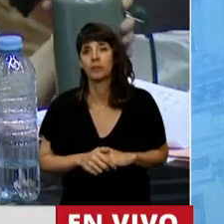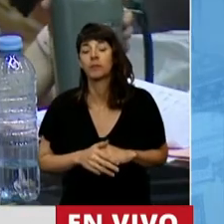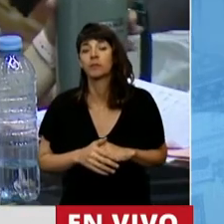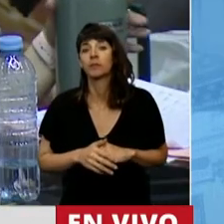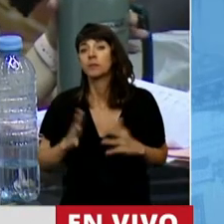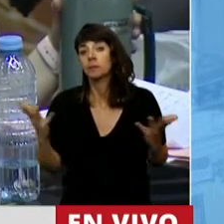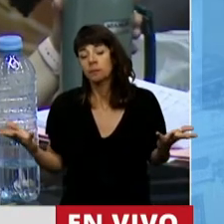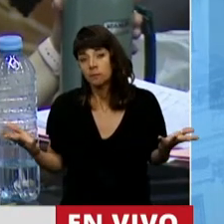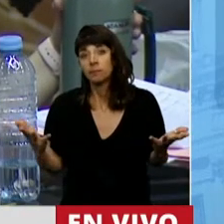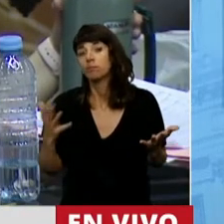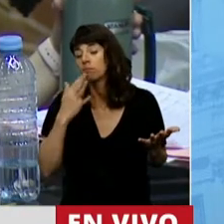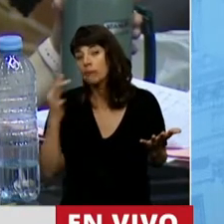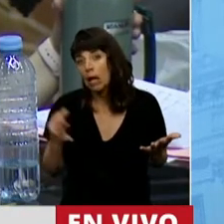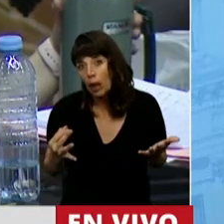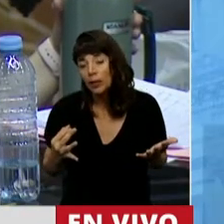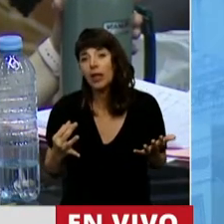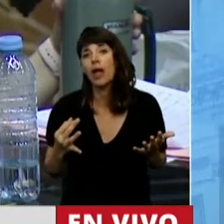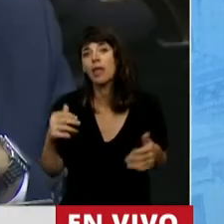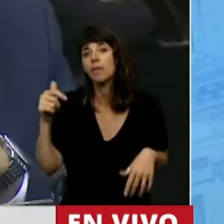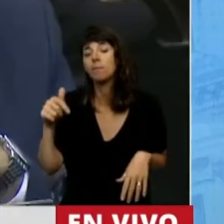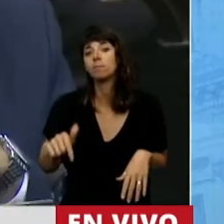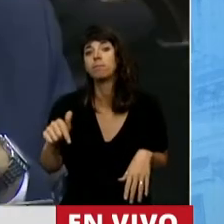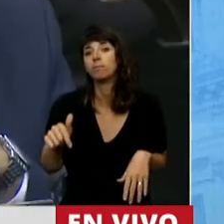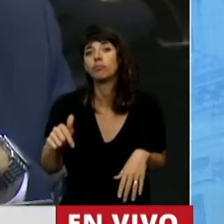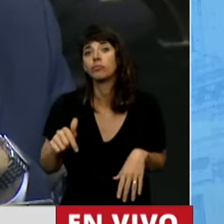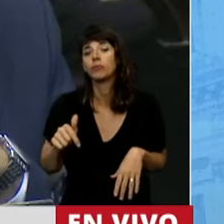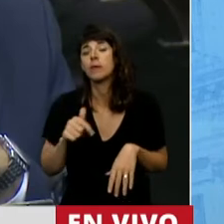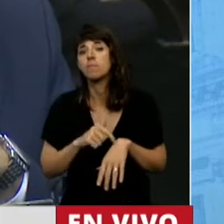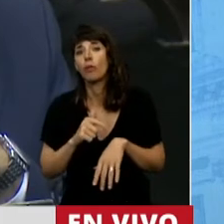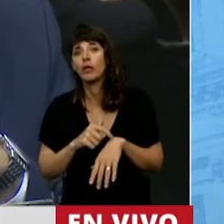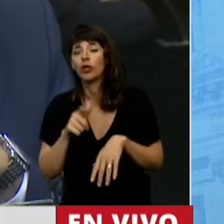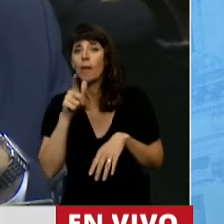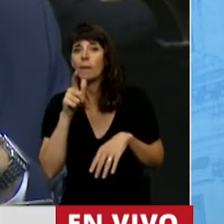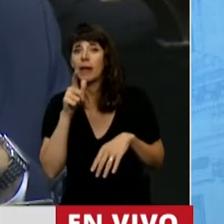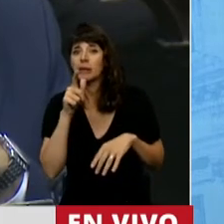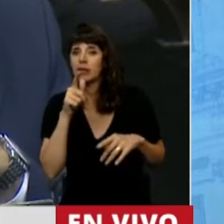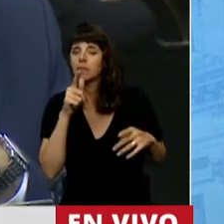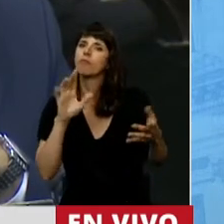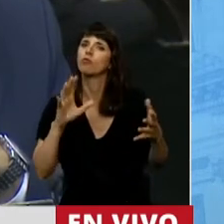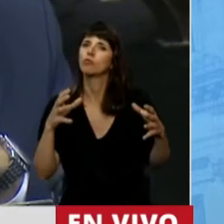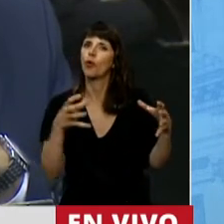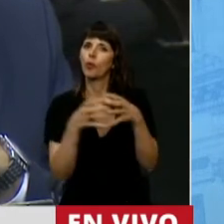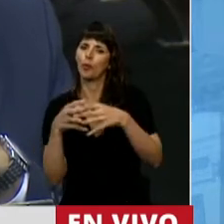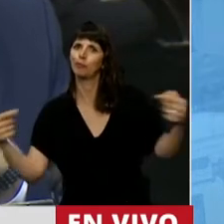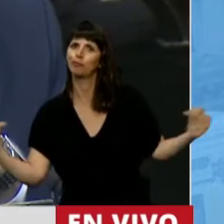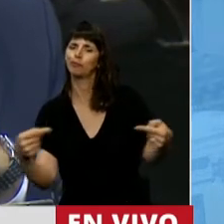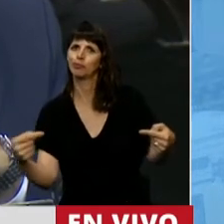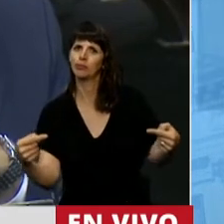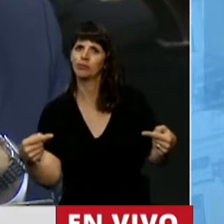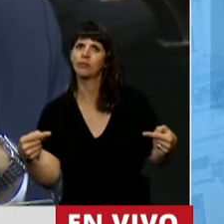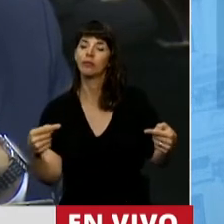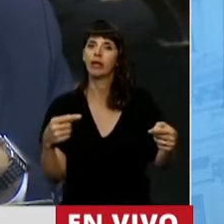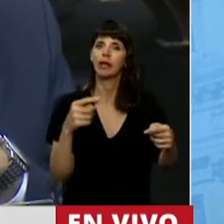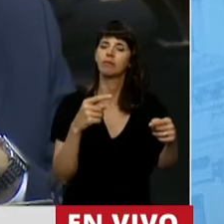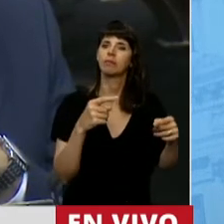desgraciadamente, estamos en una posición que nos pone de un lado a la oposición provida, a que nos